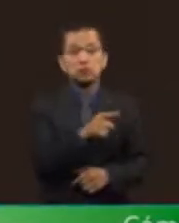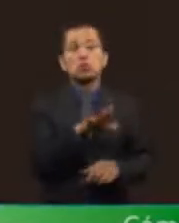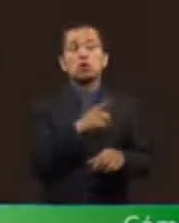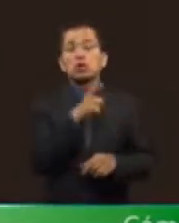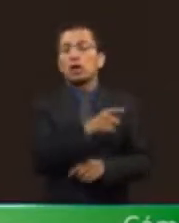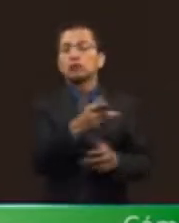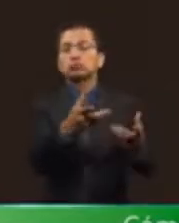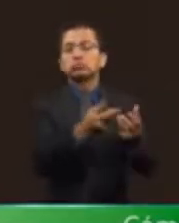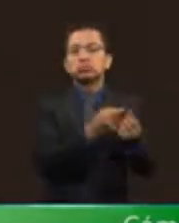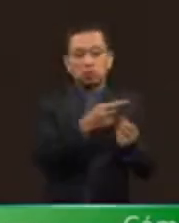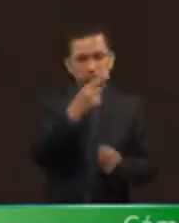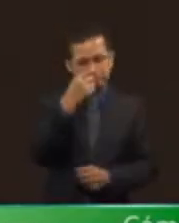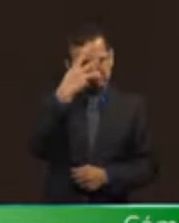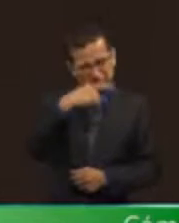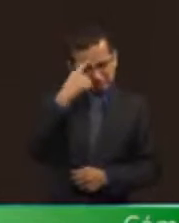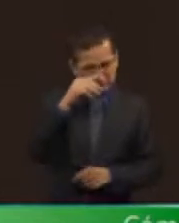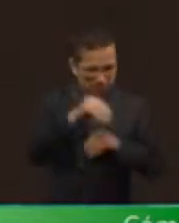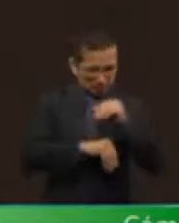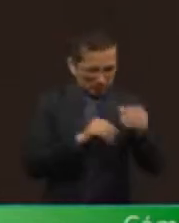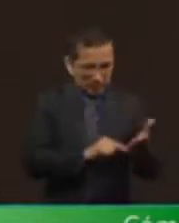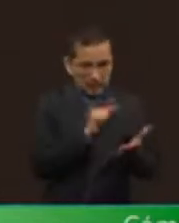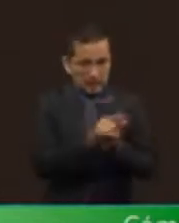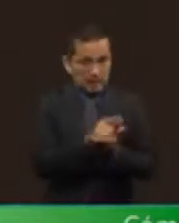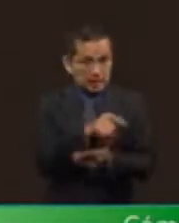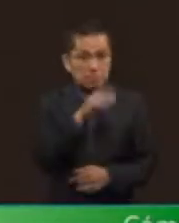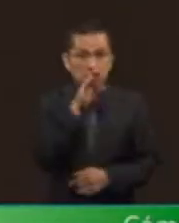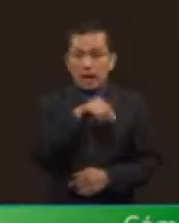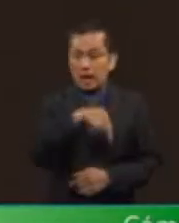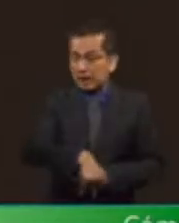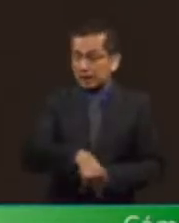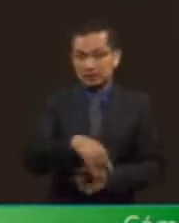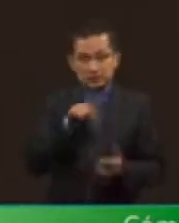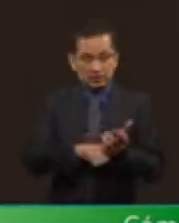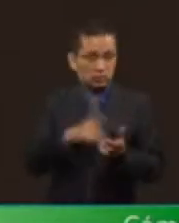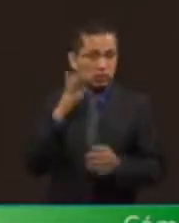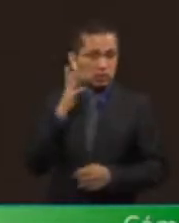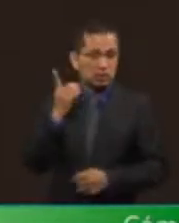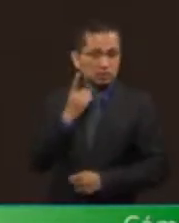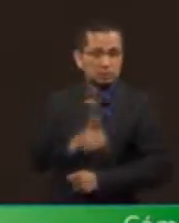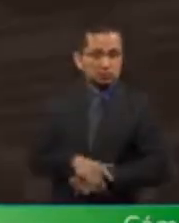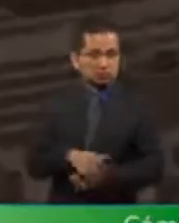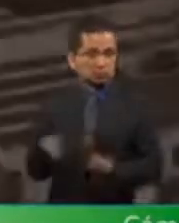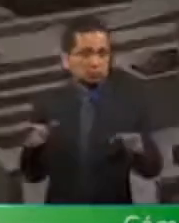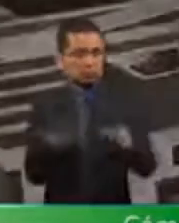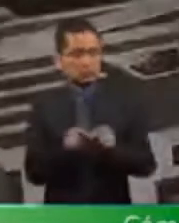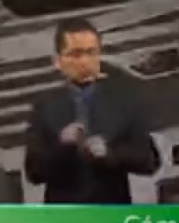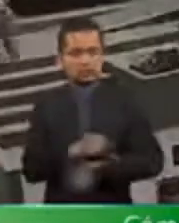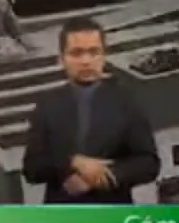legislativo que estamos viviendo aquí en la Cámara de Diputados. Es cuanto.